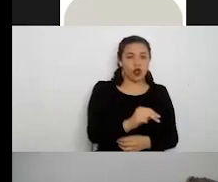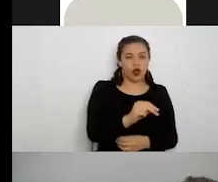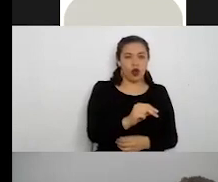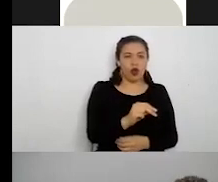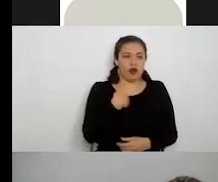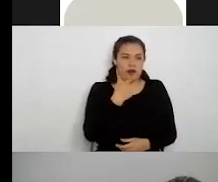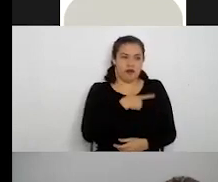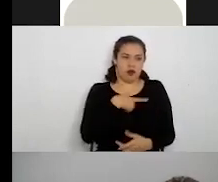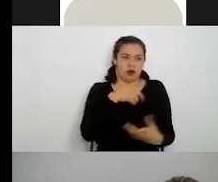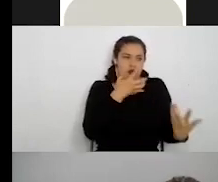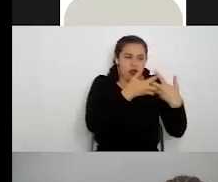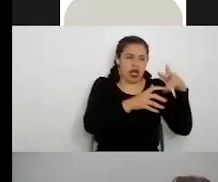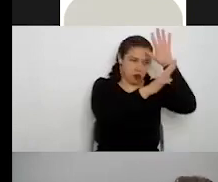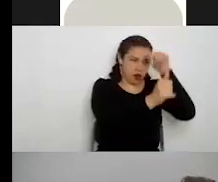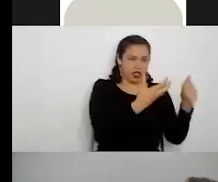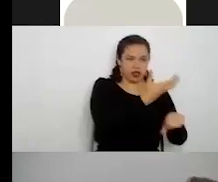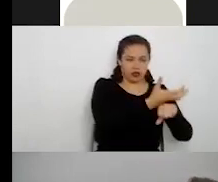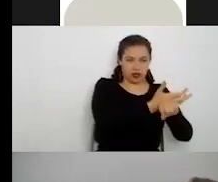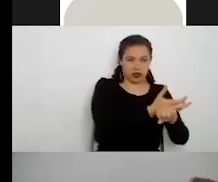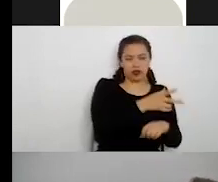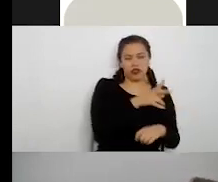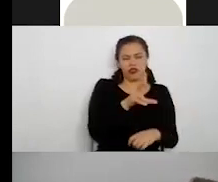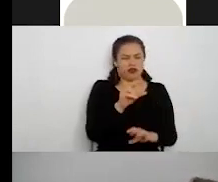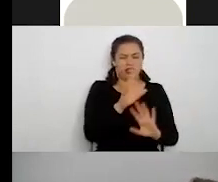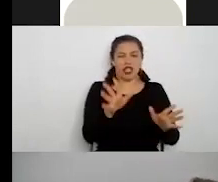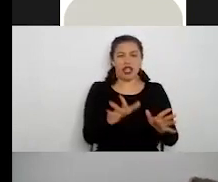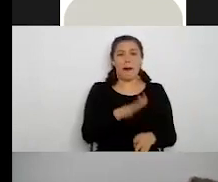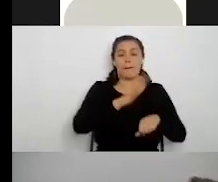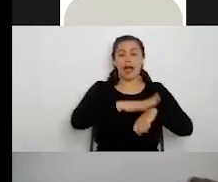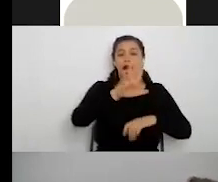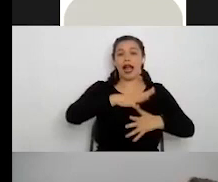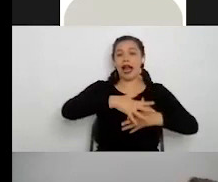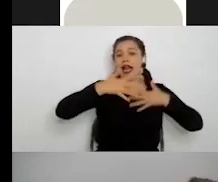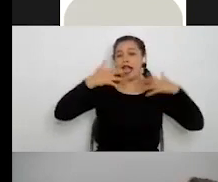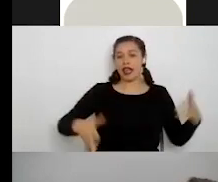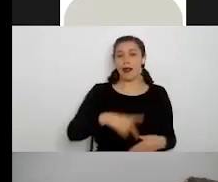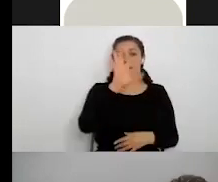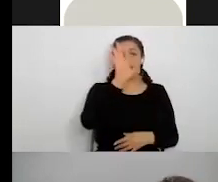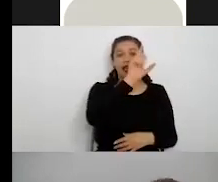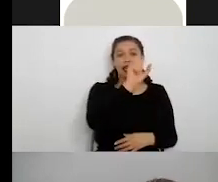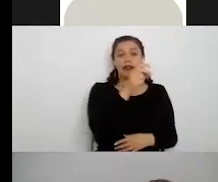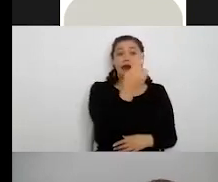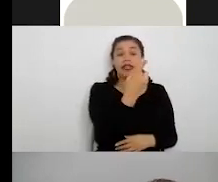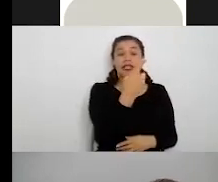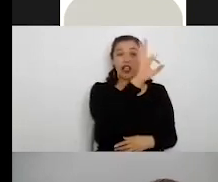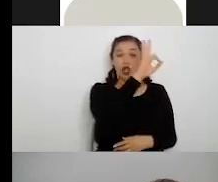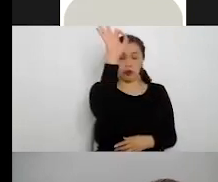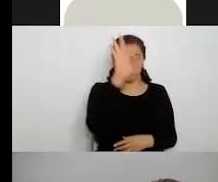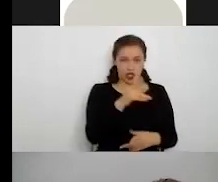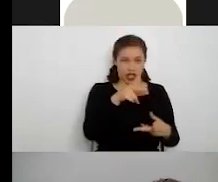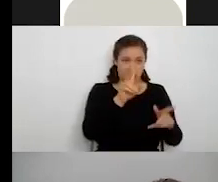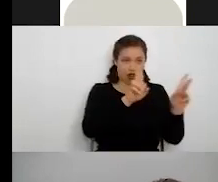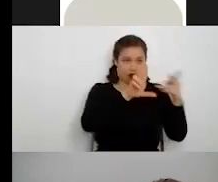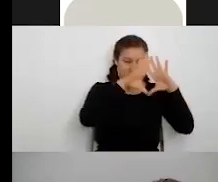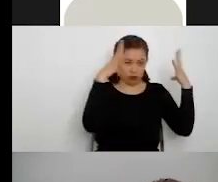la economía primero más grande, porque es el 25% del mundo, de lo que se produce en el mundo está en